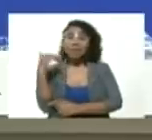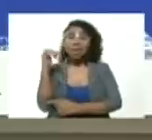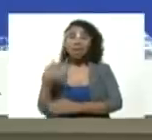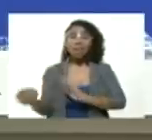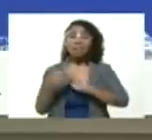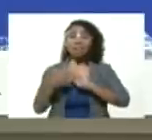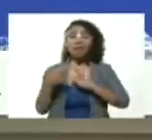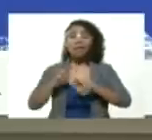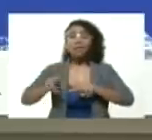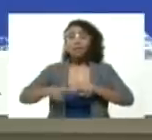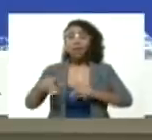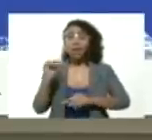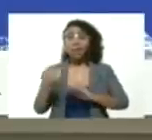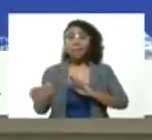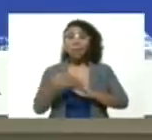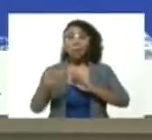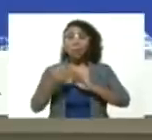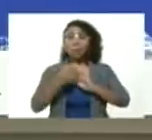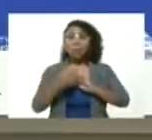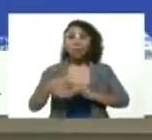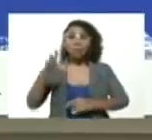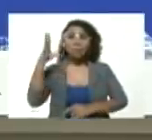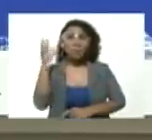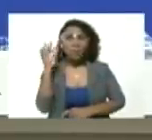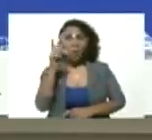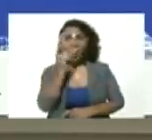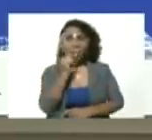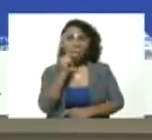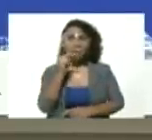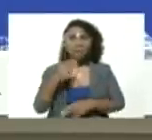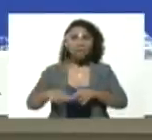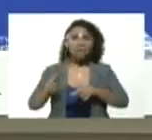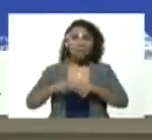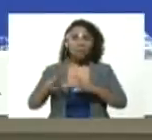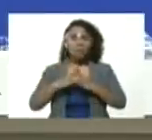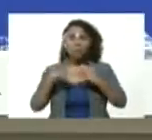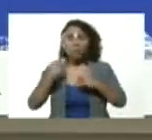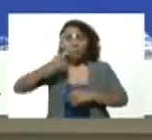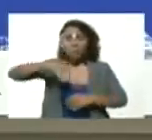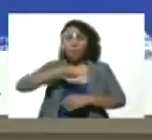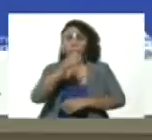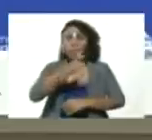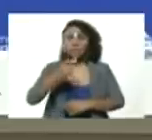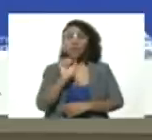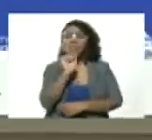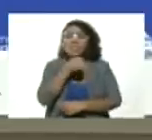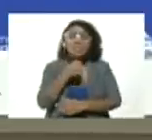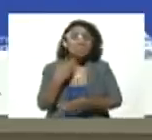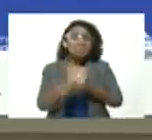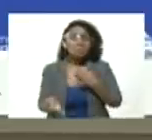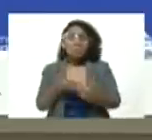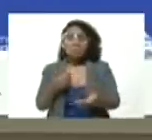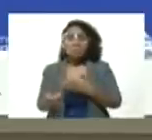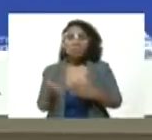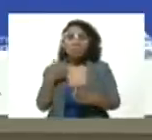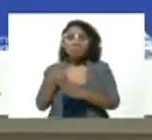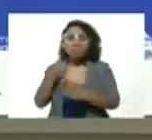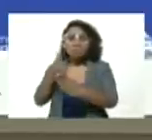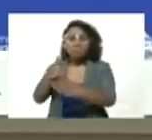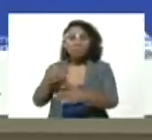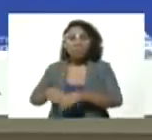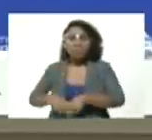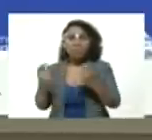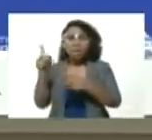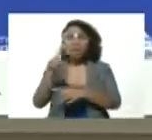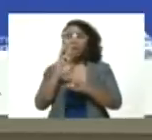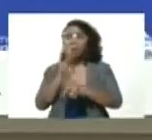a los niños, lo afectamos. A mujeres, hombres, a toda la población civil, a los adultos mayores, no importa. El resultado para